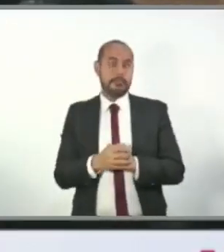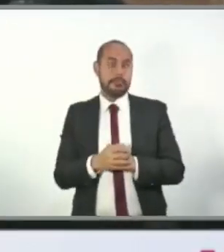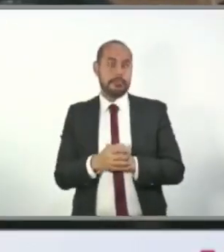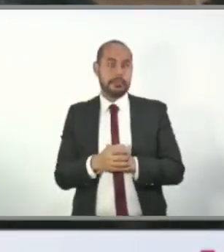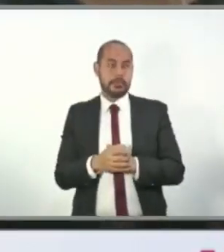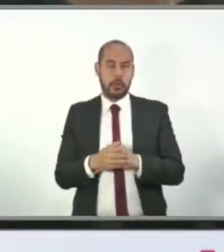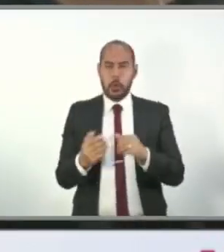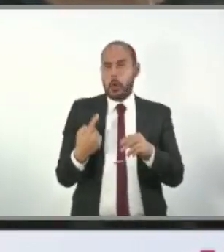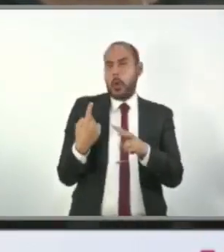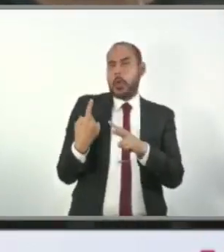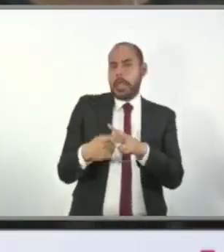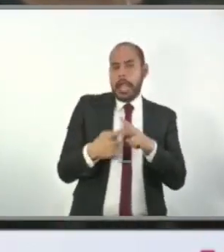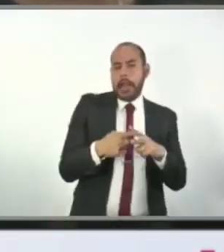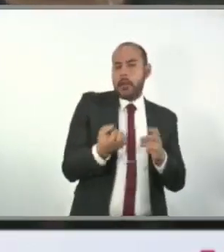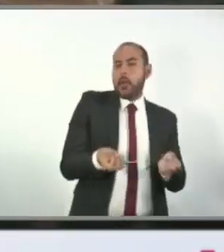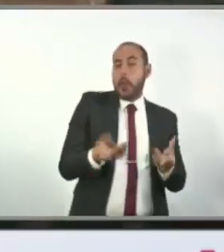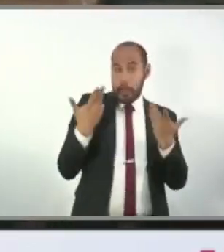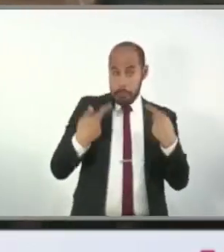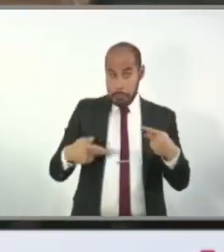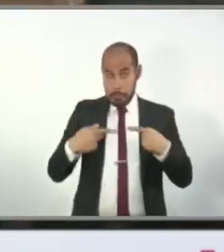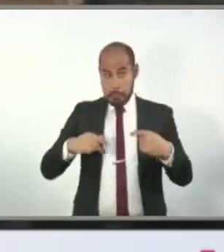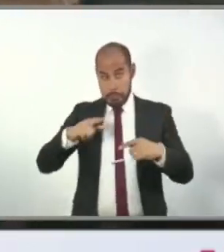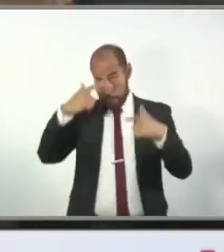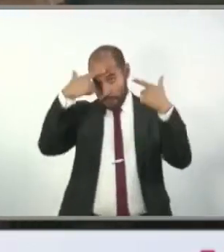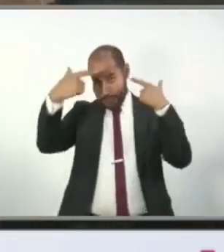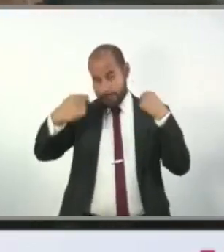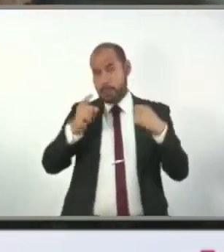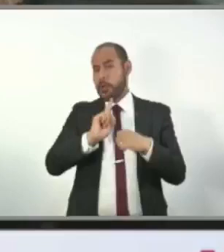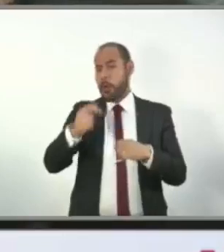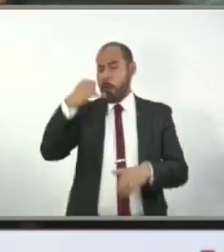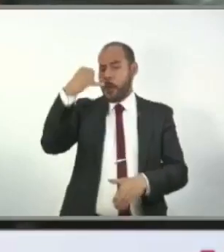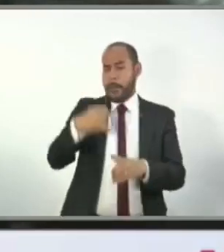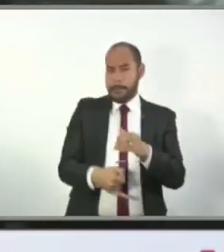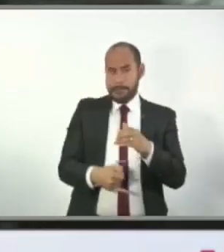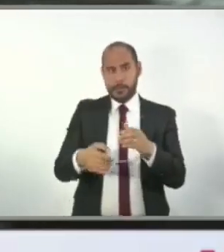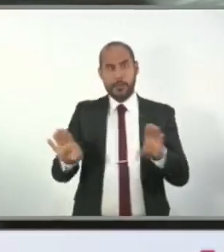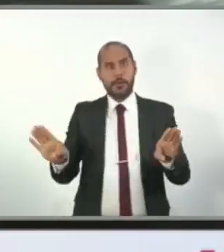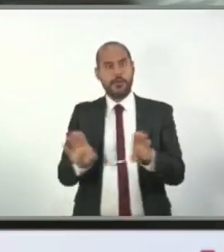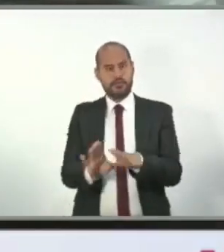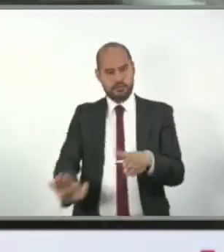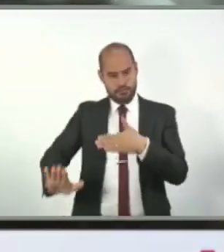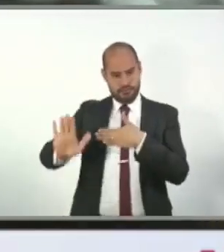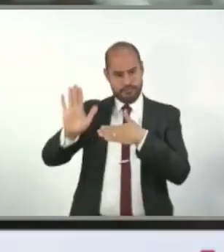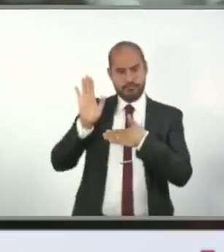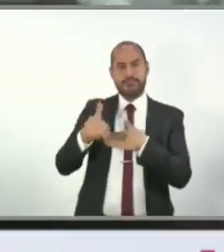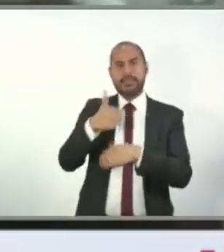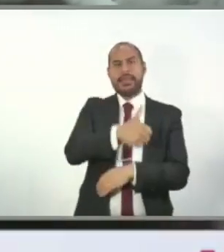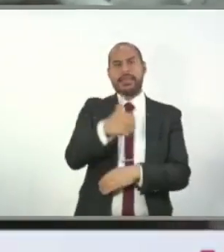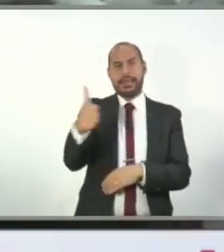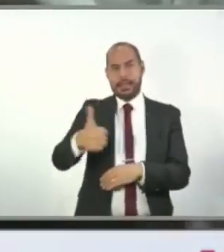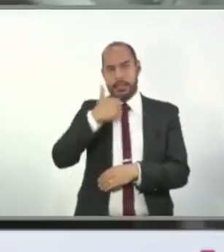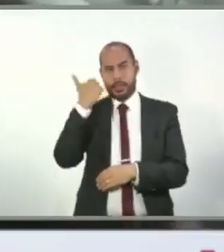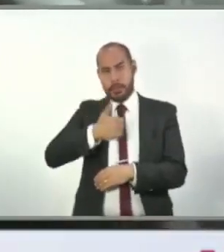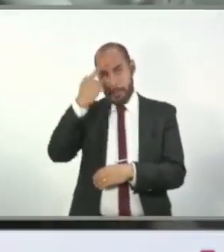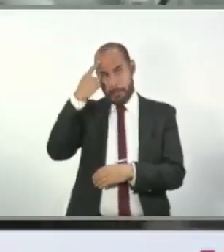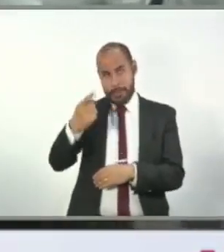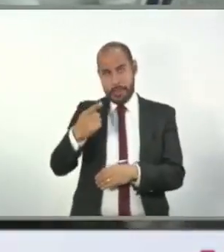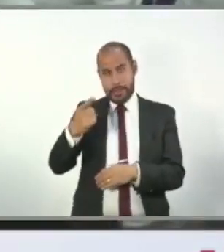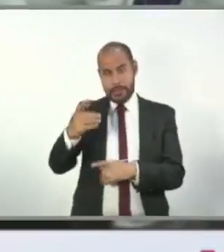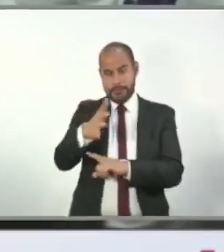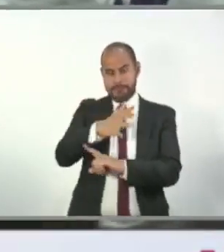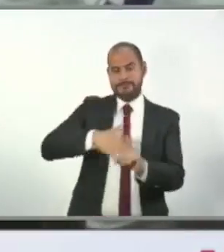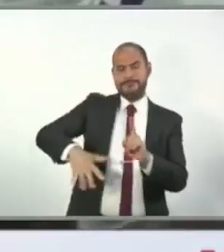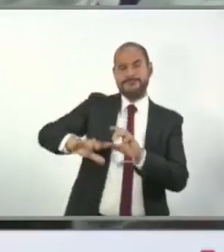términos cuantitativos, sino la profundidad y pertinencia del compromiso del estudiante para con su